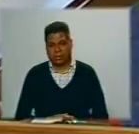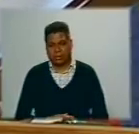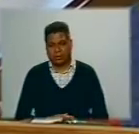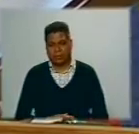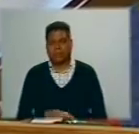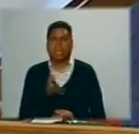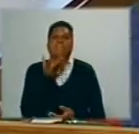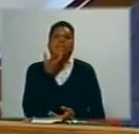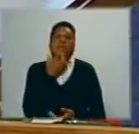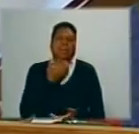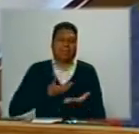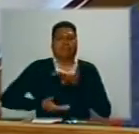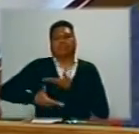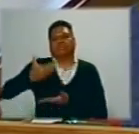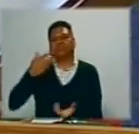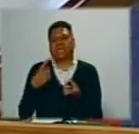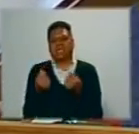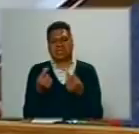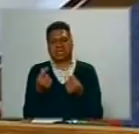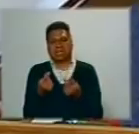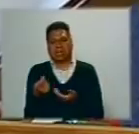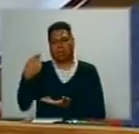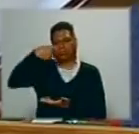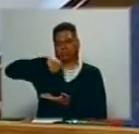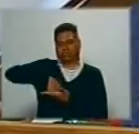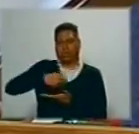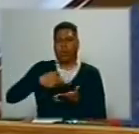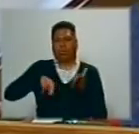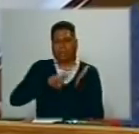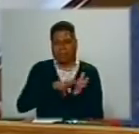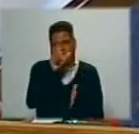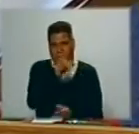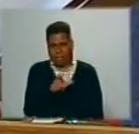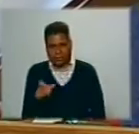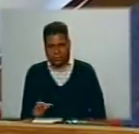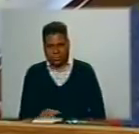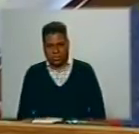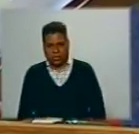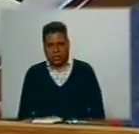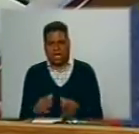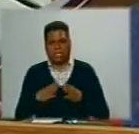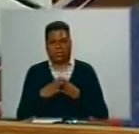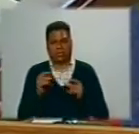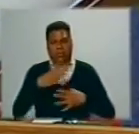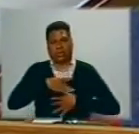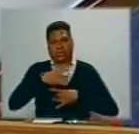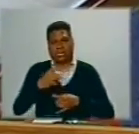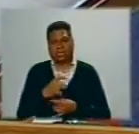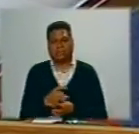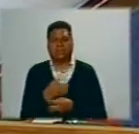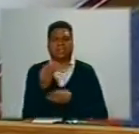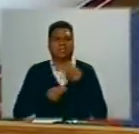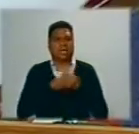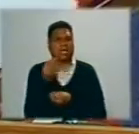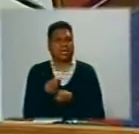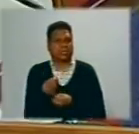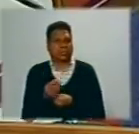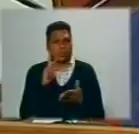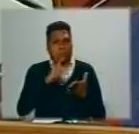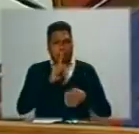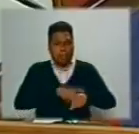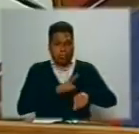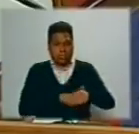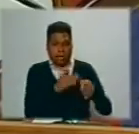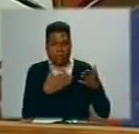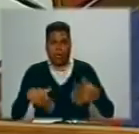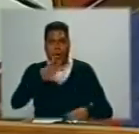o devoluciones los mismos criterios que establezcan para los intereses de mora, los cuales deberán ser ajustados o abonados en un plazo no mayor